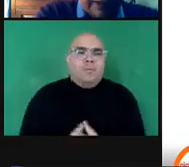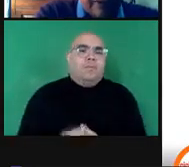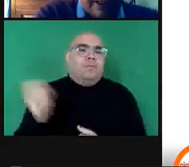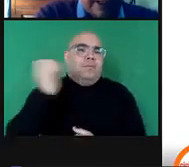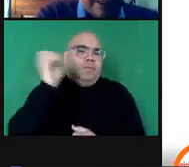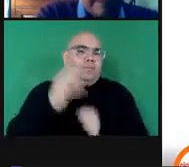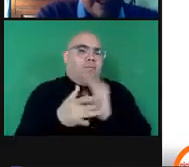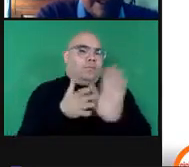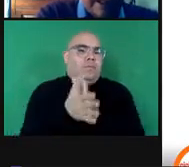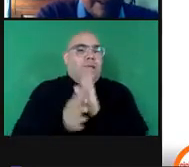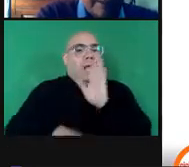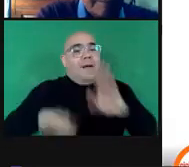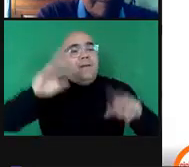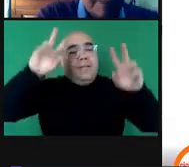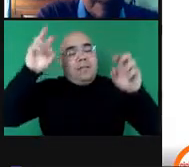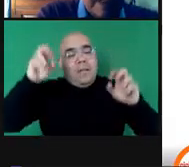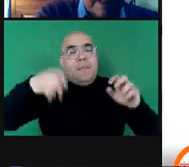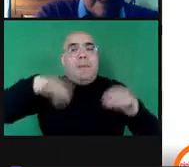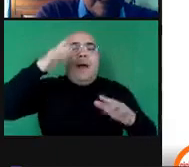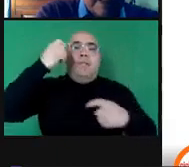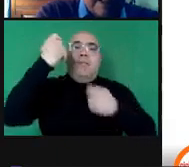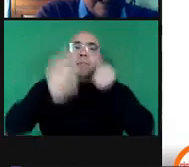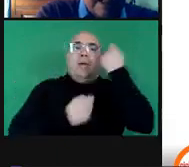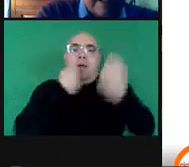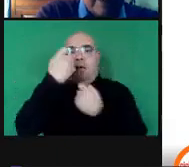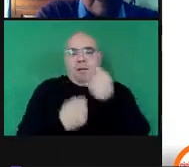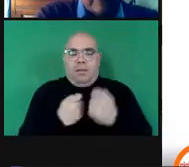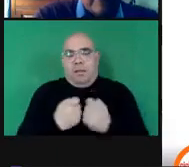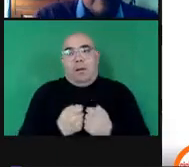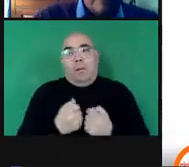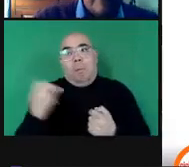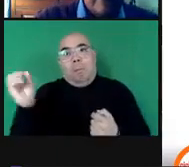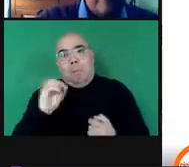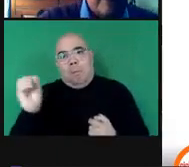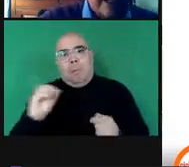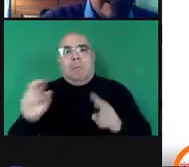a veces con carácter mercantil. Y en este caso